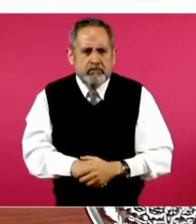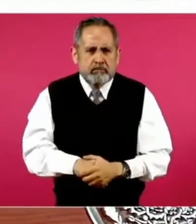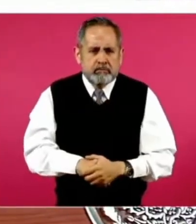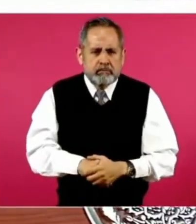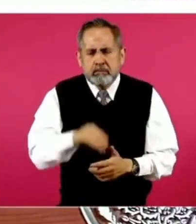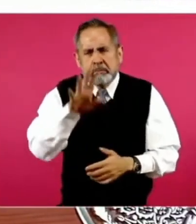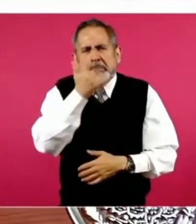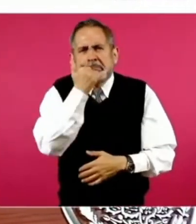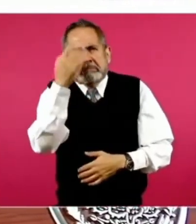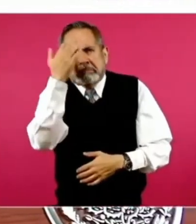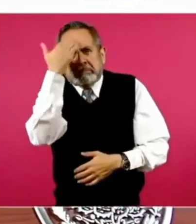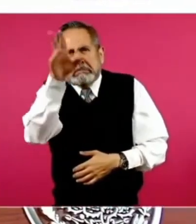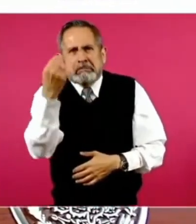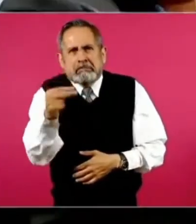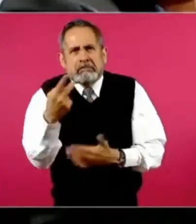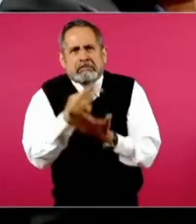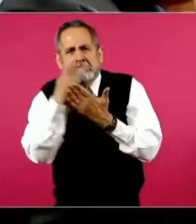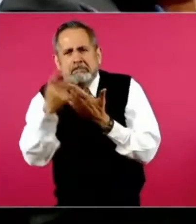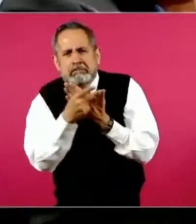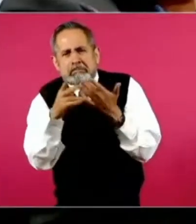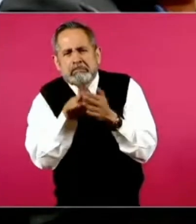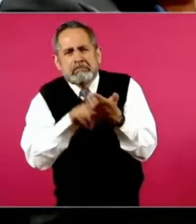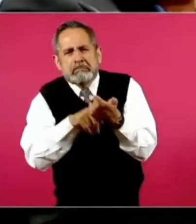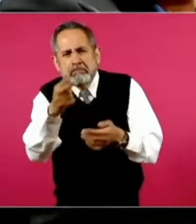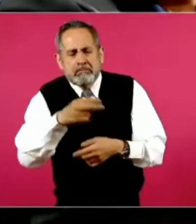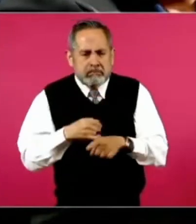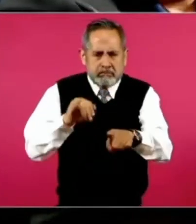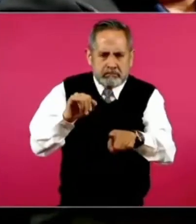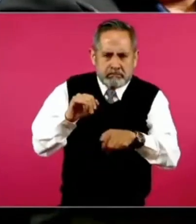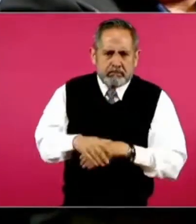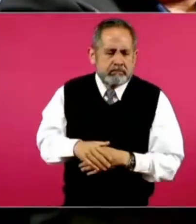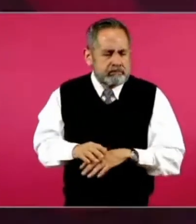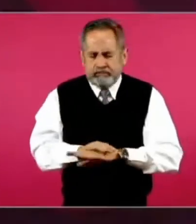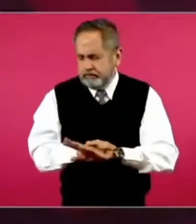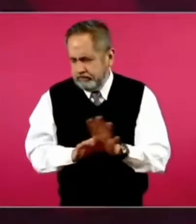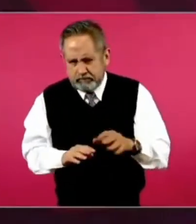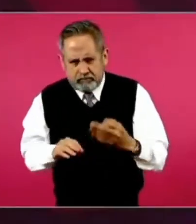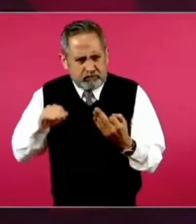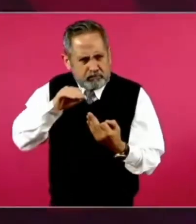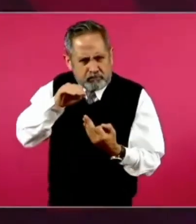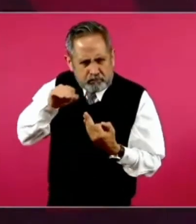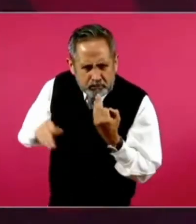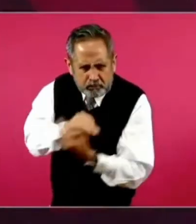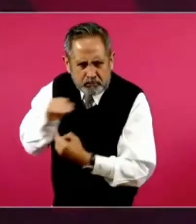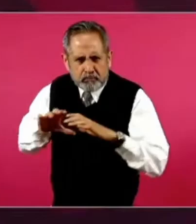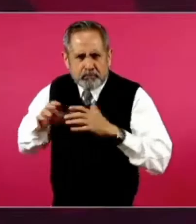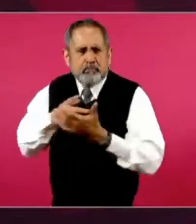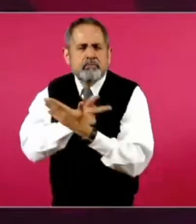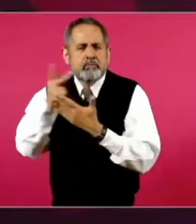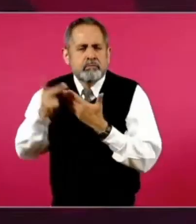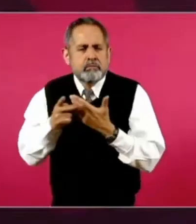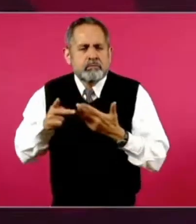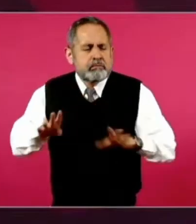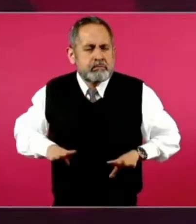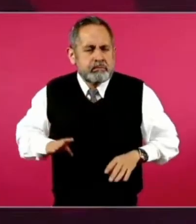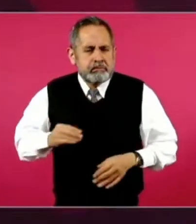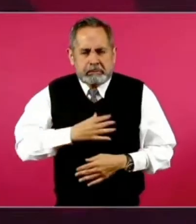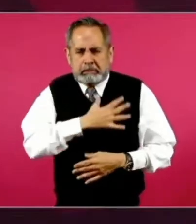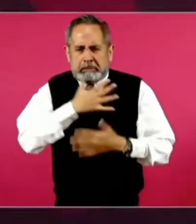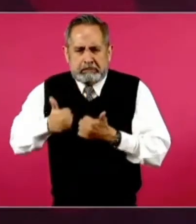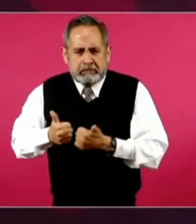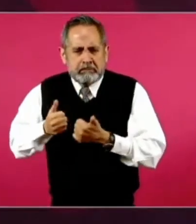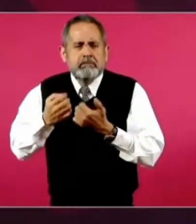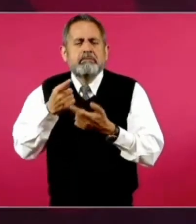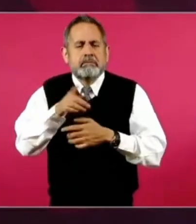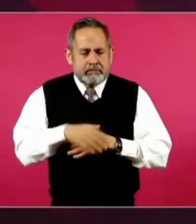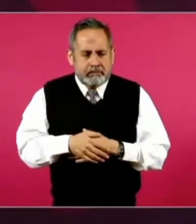Perdón, no conozco yo ese programa. Pues son todos los programas de bienestar. Es que